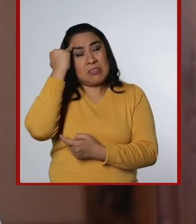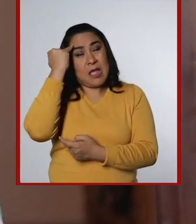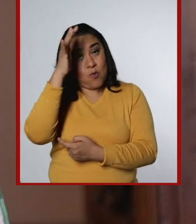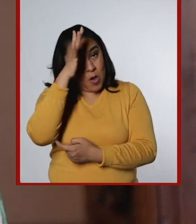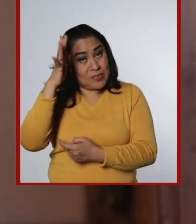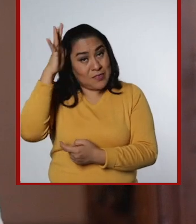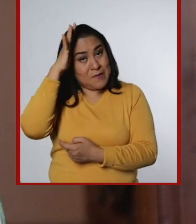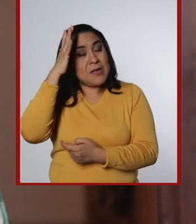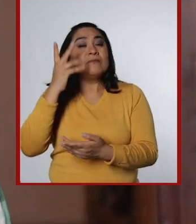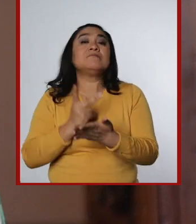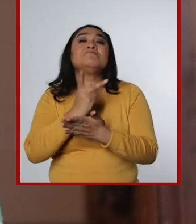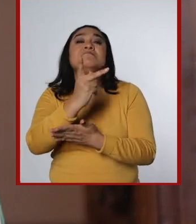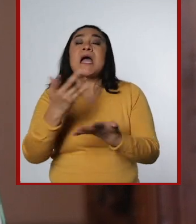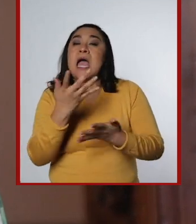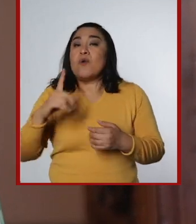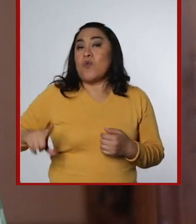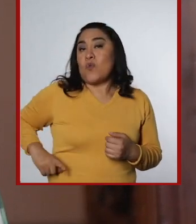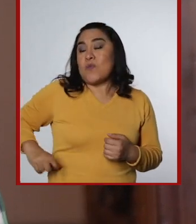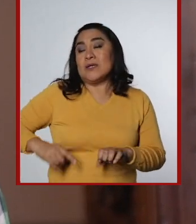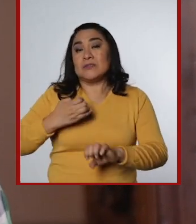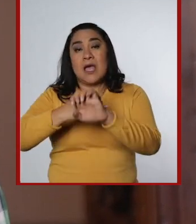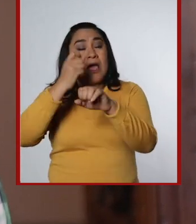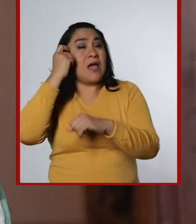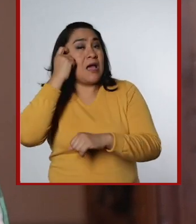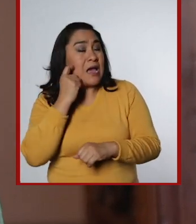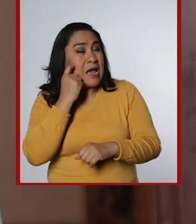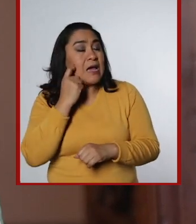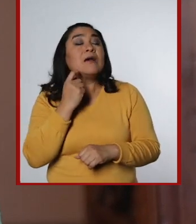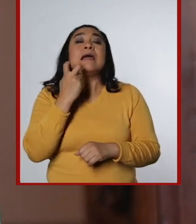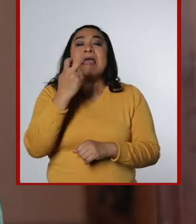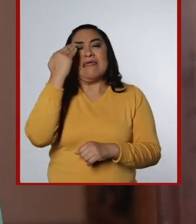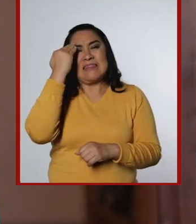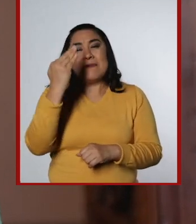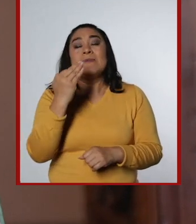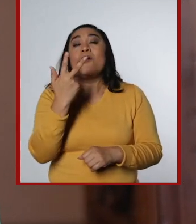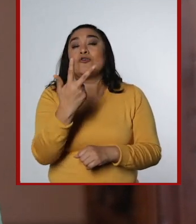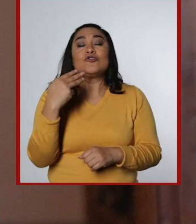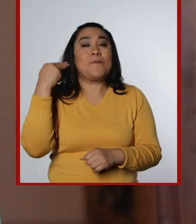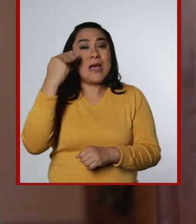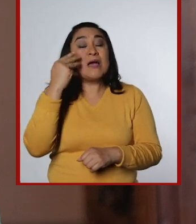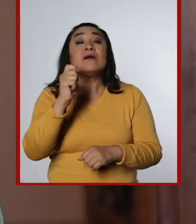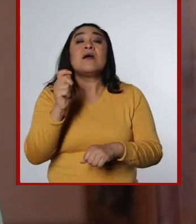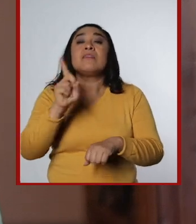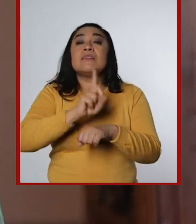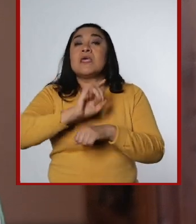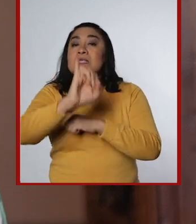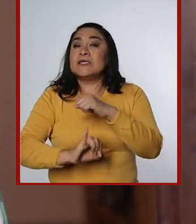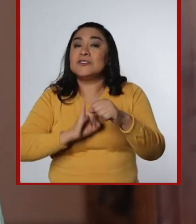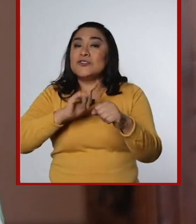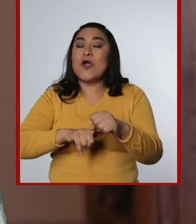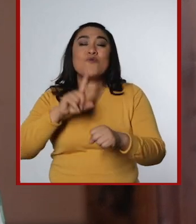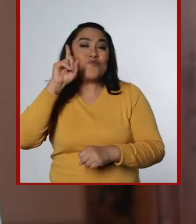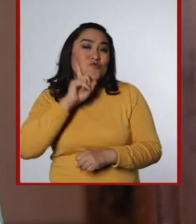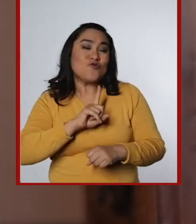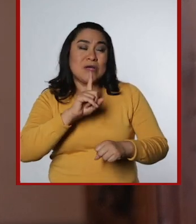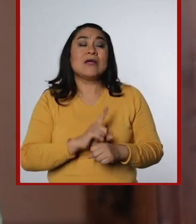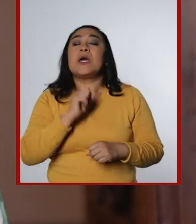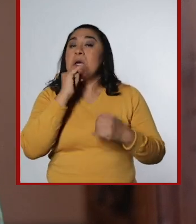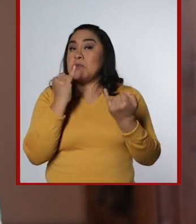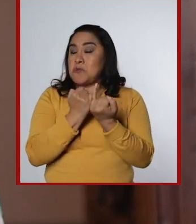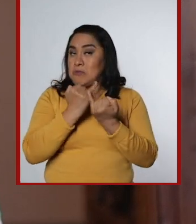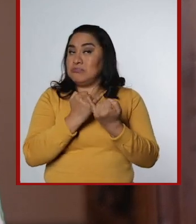Cuauhtémoc, otorgado por el gobierno del estado de Guerrero, y en el marco del 8 de marzo, Día Internacional de la Mujer,